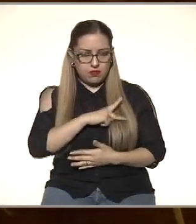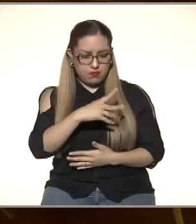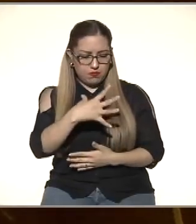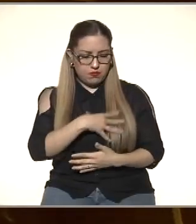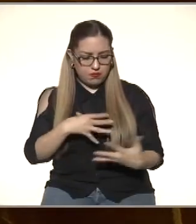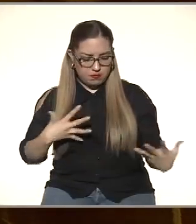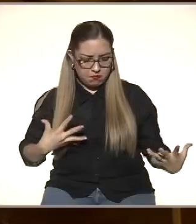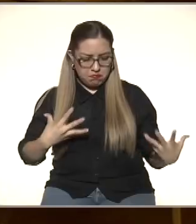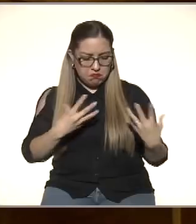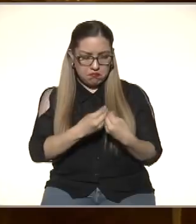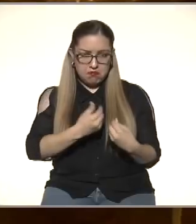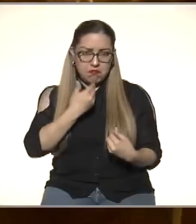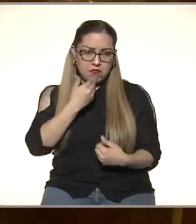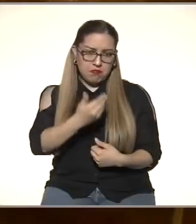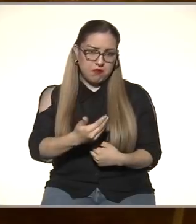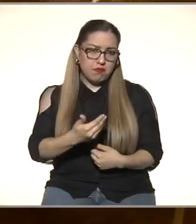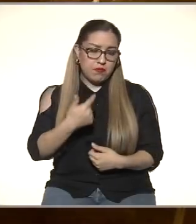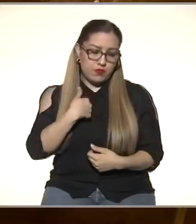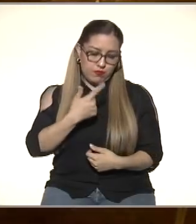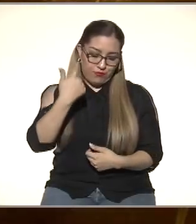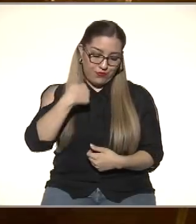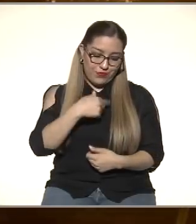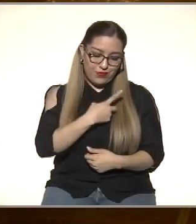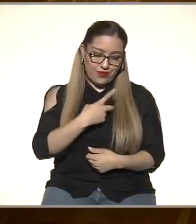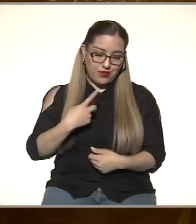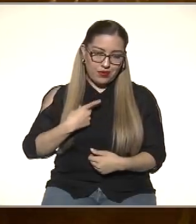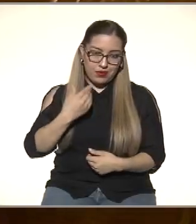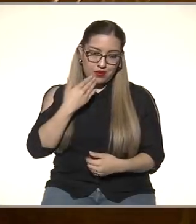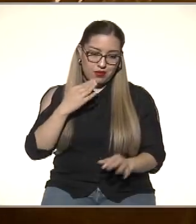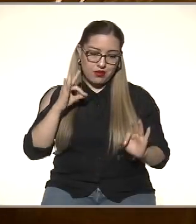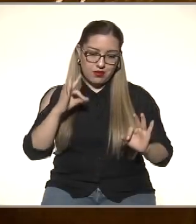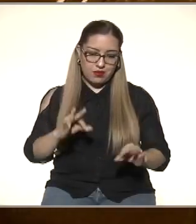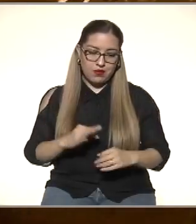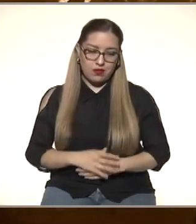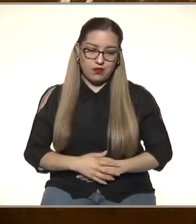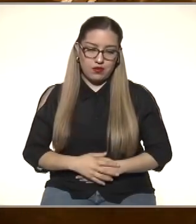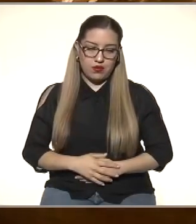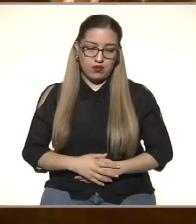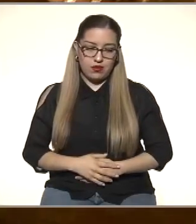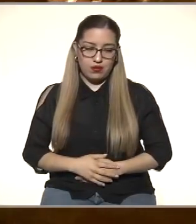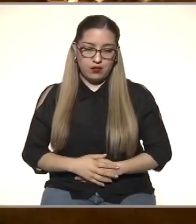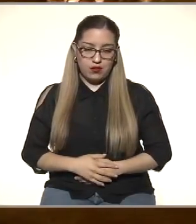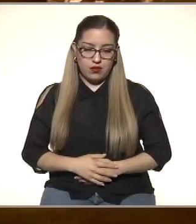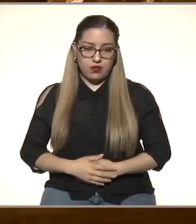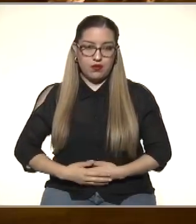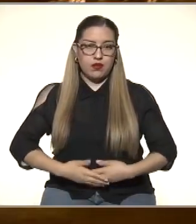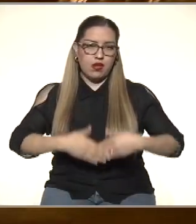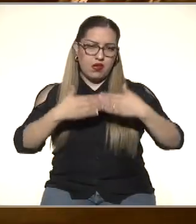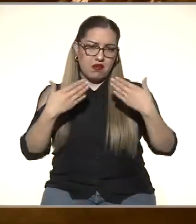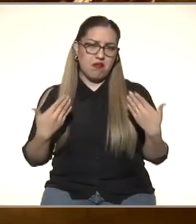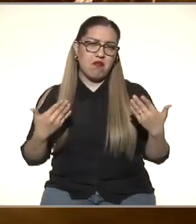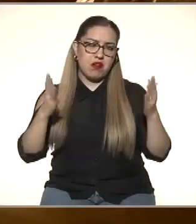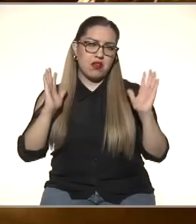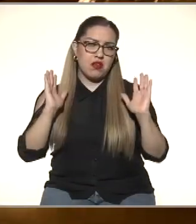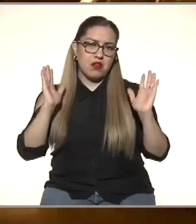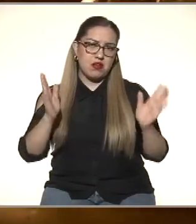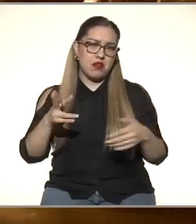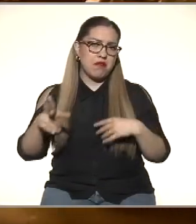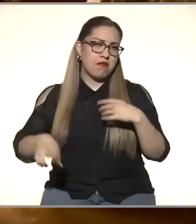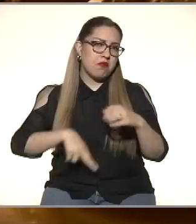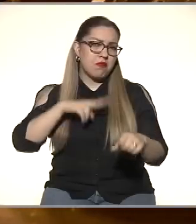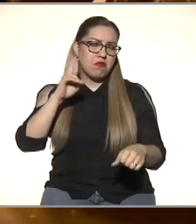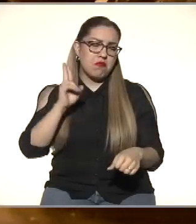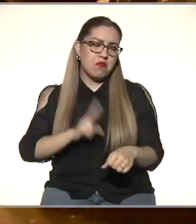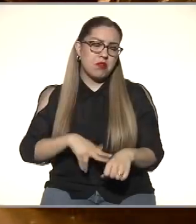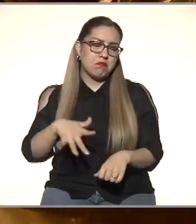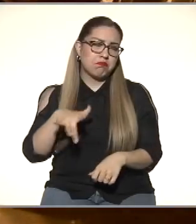que mi hijo estuviera bien, yo tenía que estar bien con su madre. Ya lo veo de una manera muy normal debido a que muchos de sus